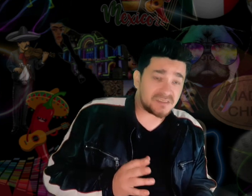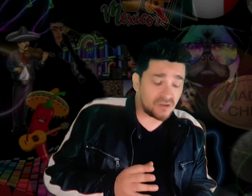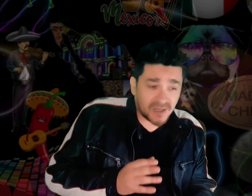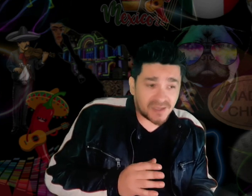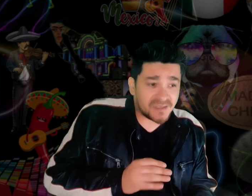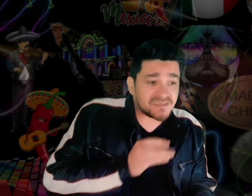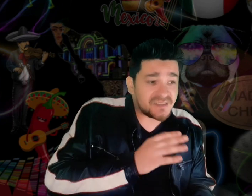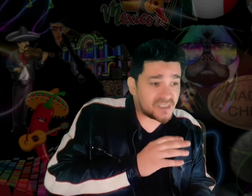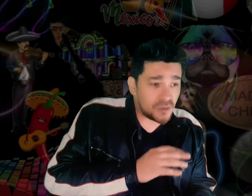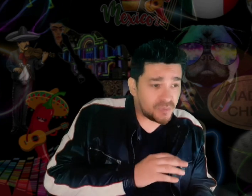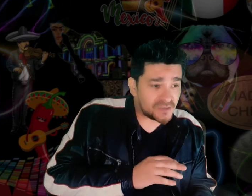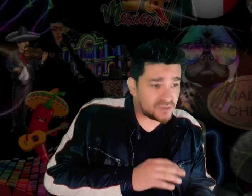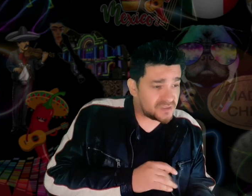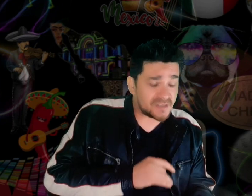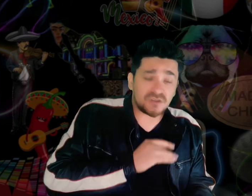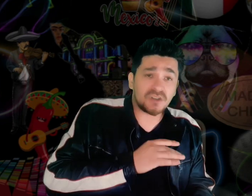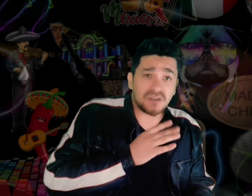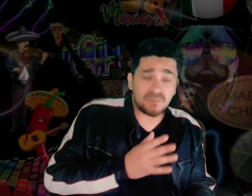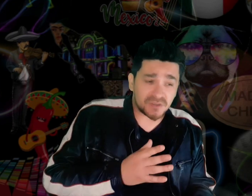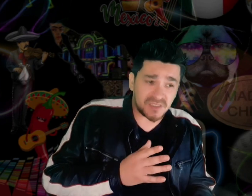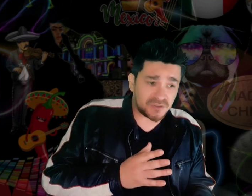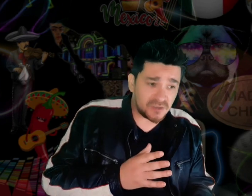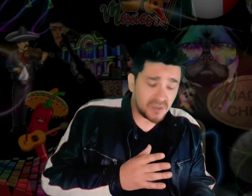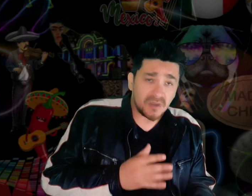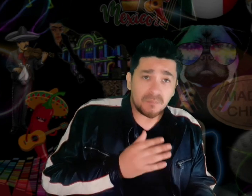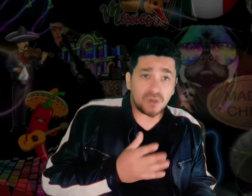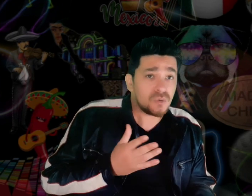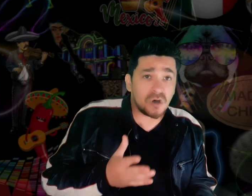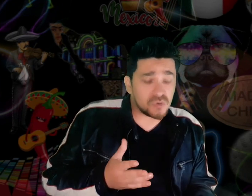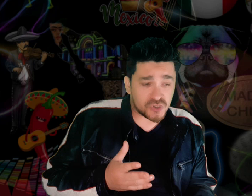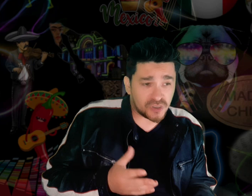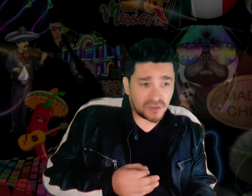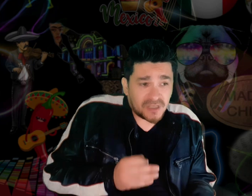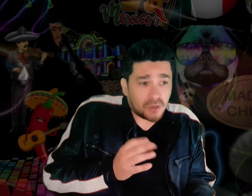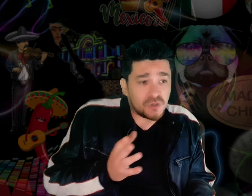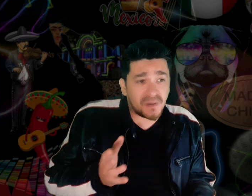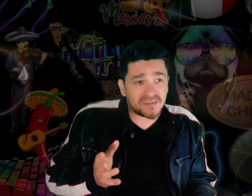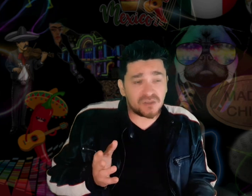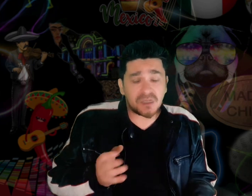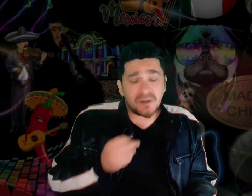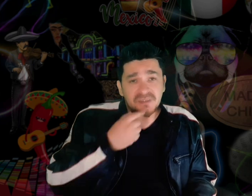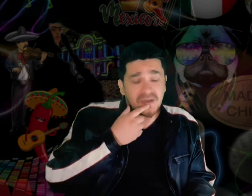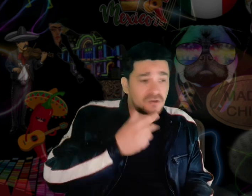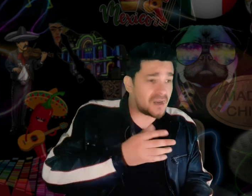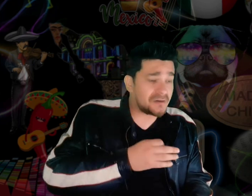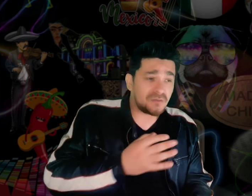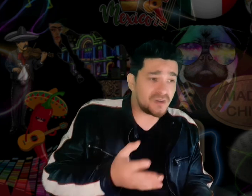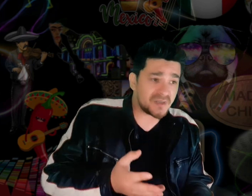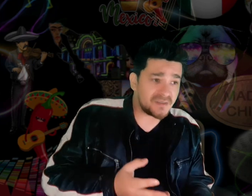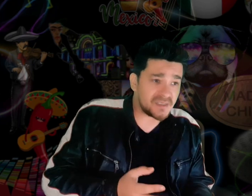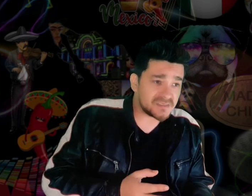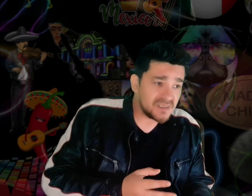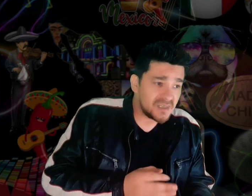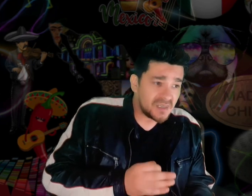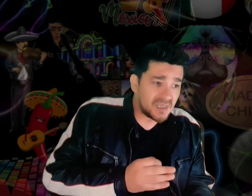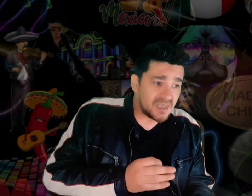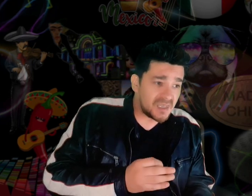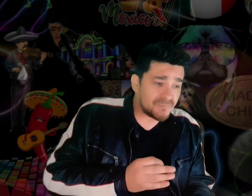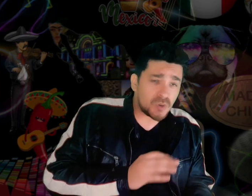que sea así, ojalá que en 6 años pueda solucionar todo 100%, pero dudo mucho, ¿no? Es algo muy parecido que pase acá con Alberto